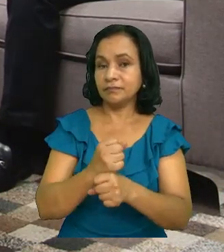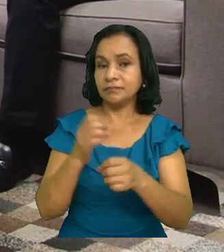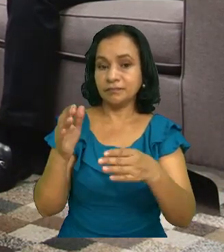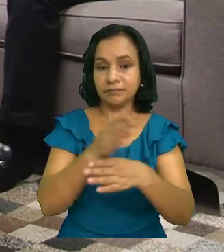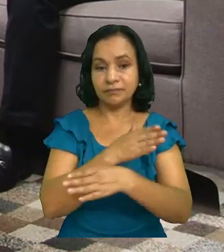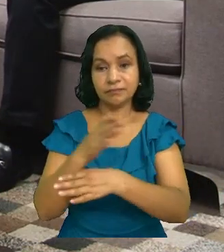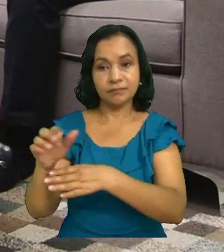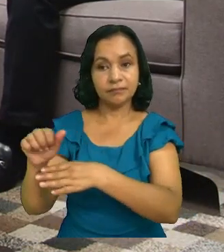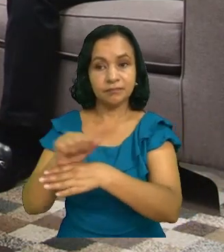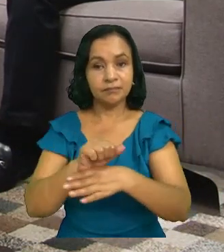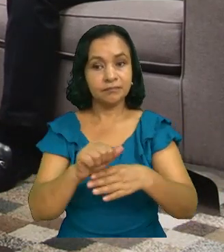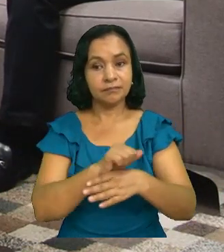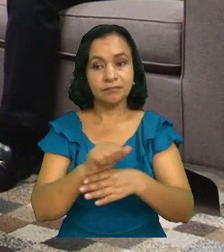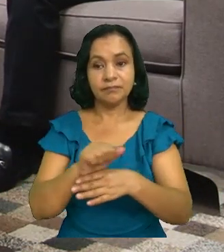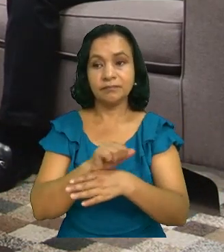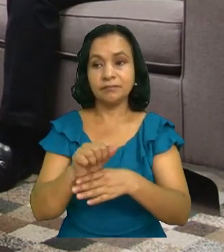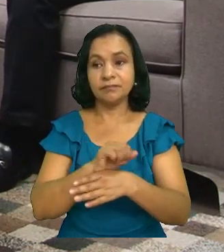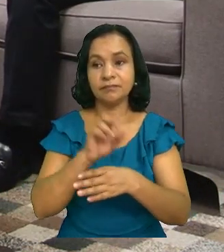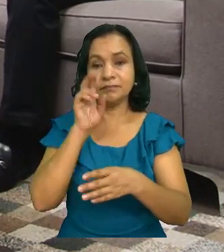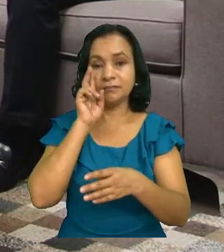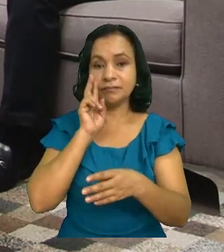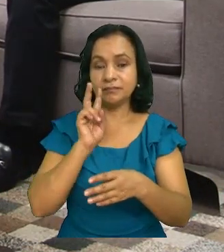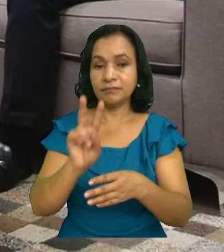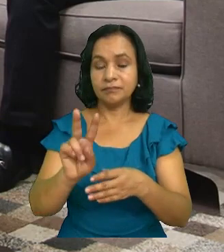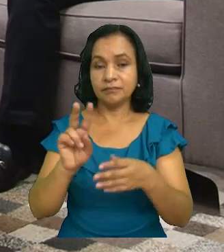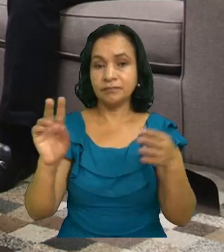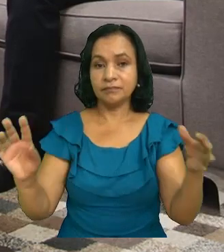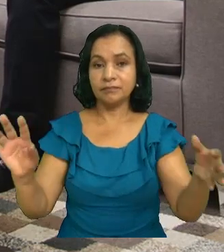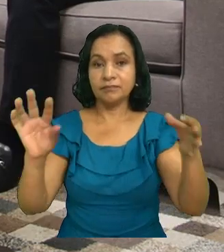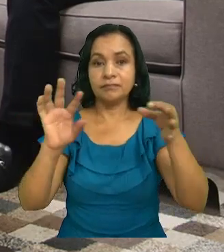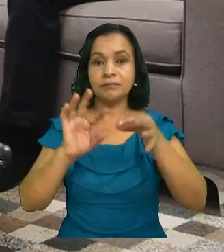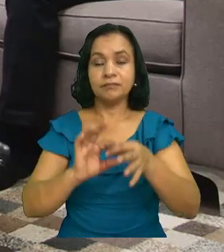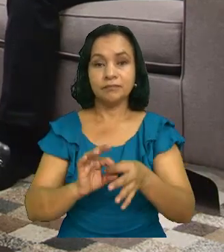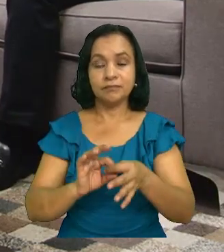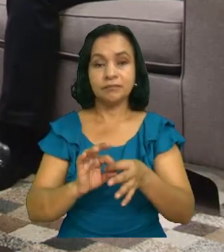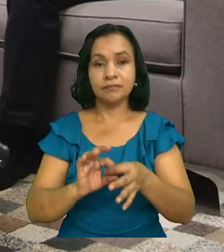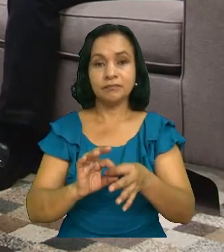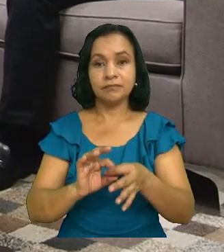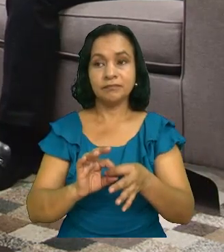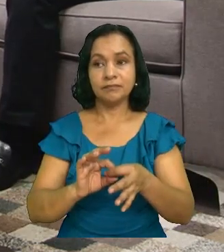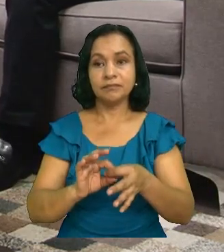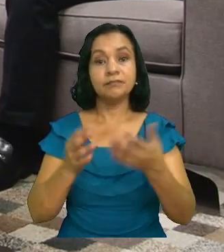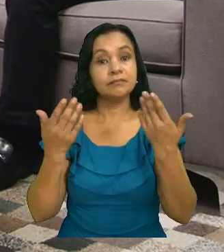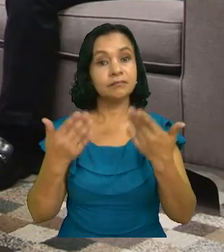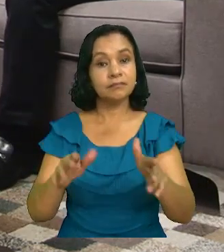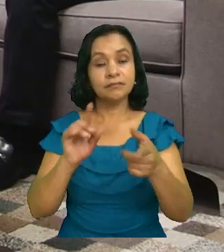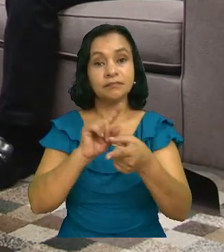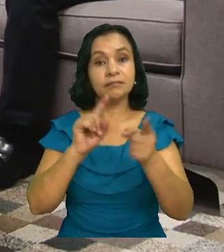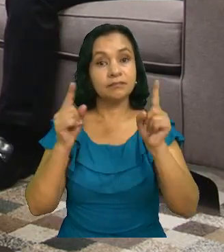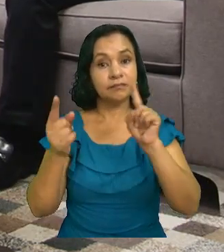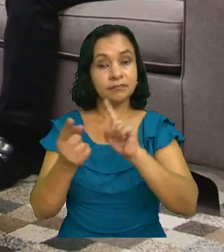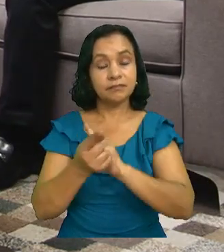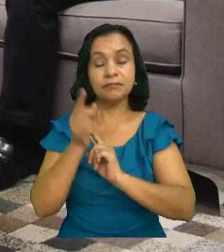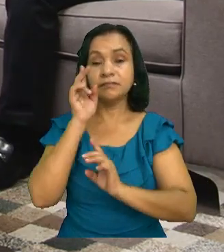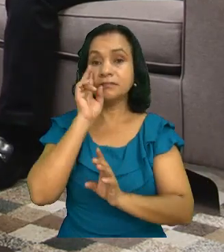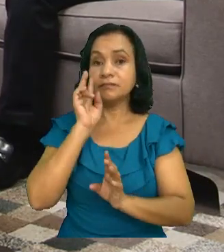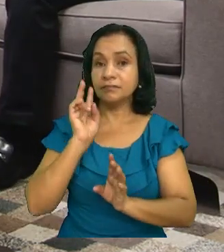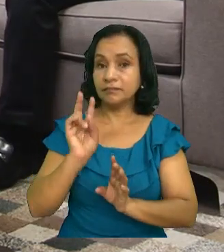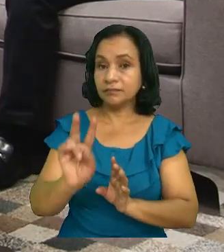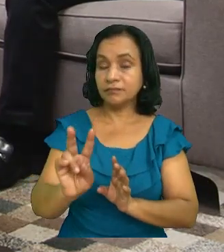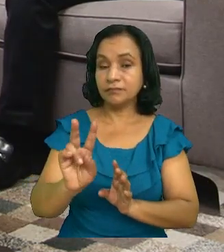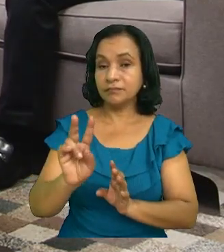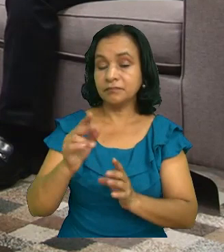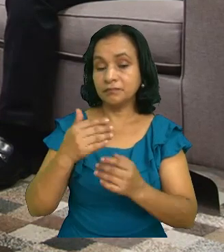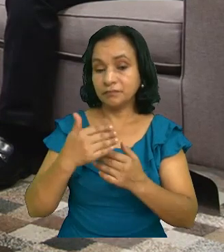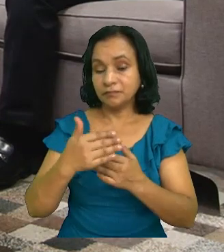y luego todo eso tiene que irse concatenando, y cuando te das cuenta, las transformaciones se vienen viendo a lo largo de